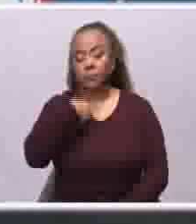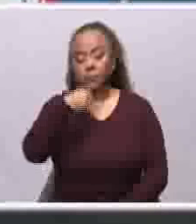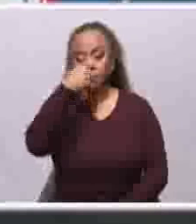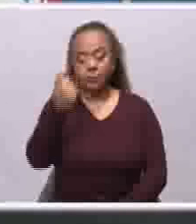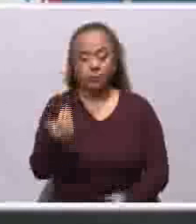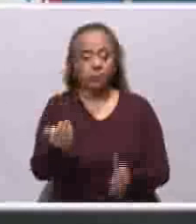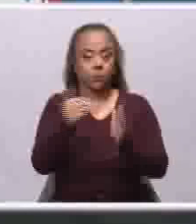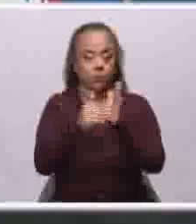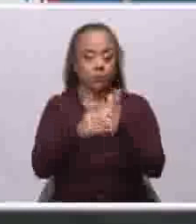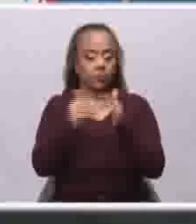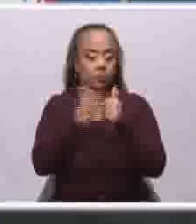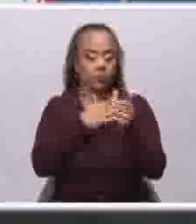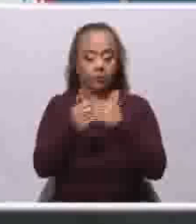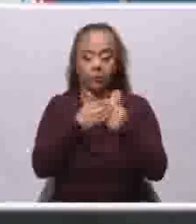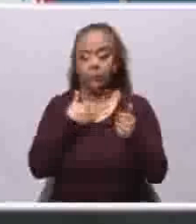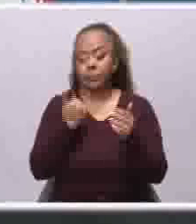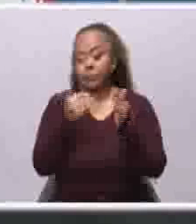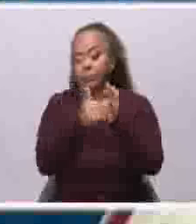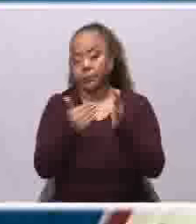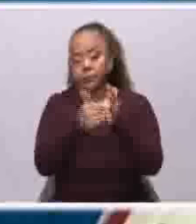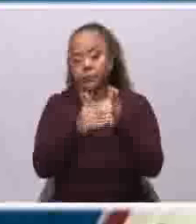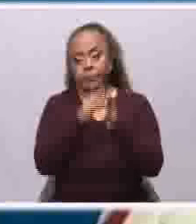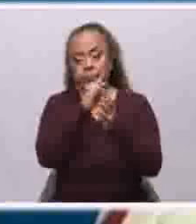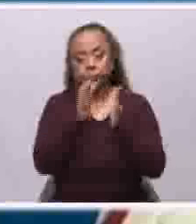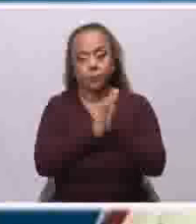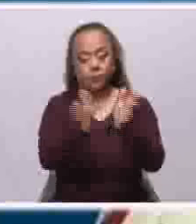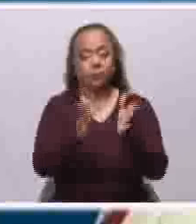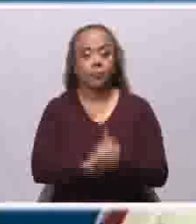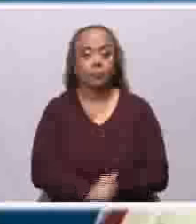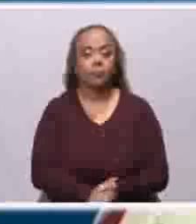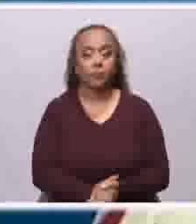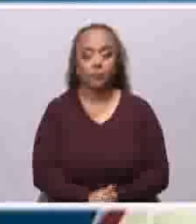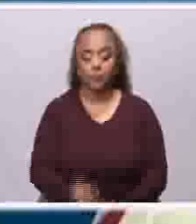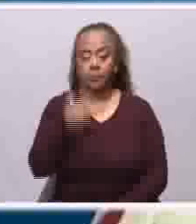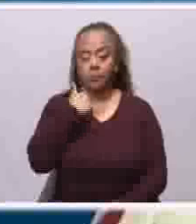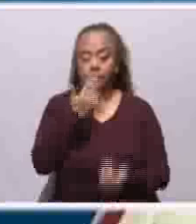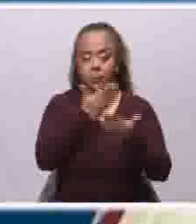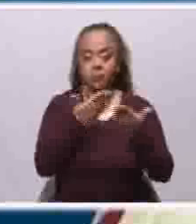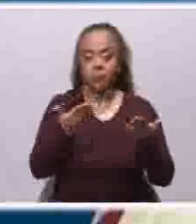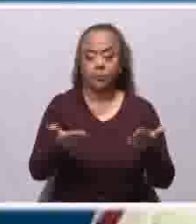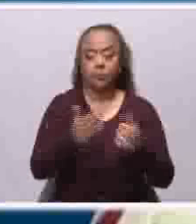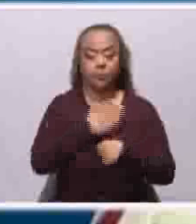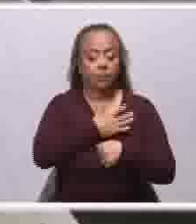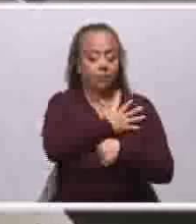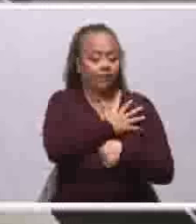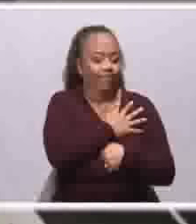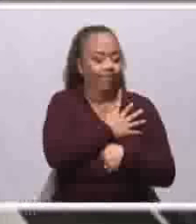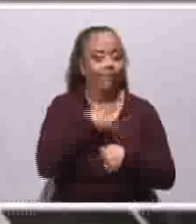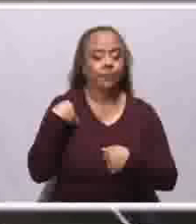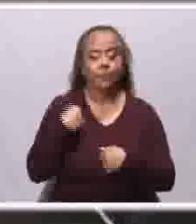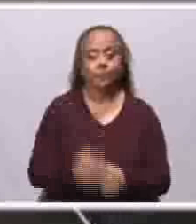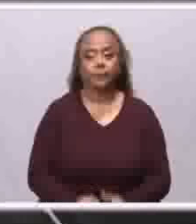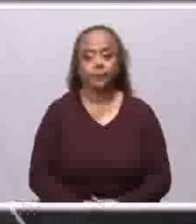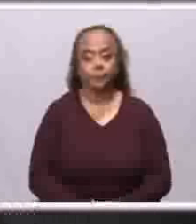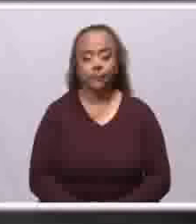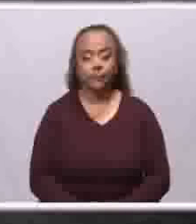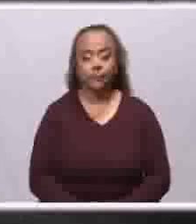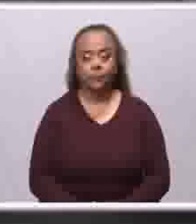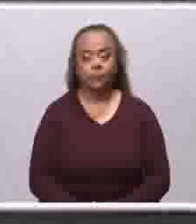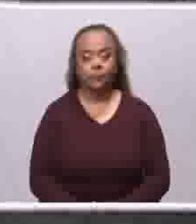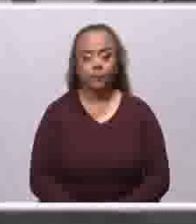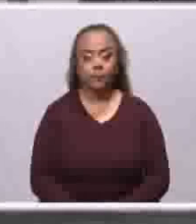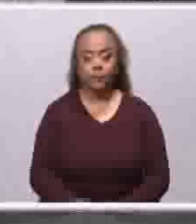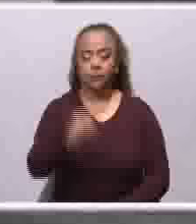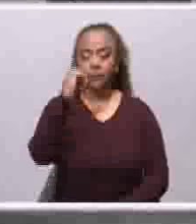reiterativo y y generalice tiene cosas que que me gustan mucho